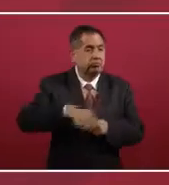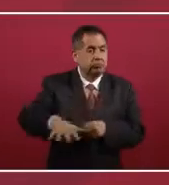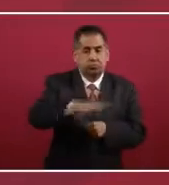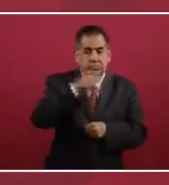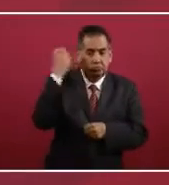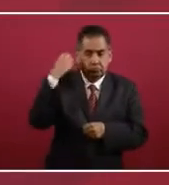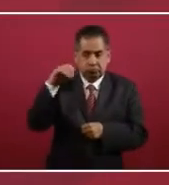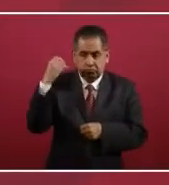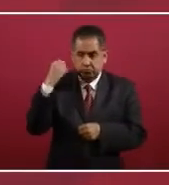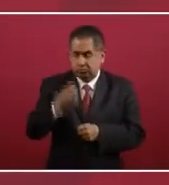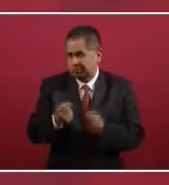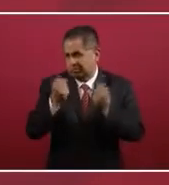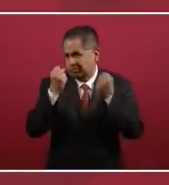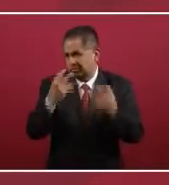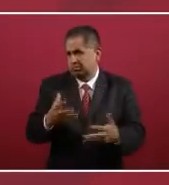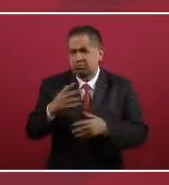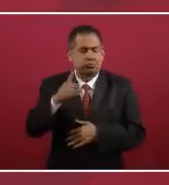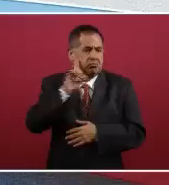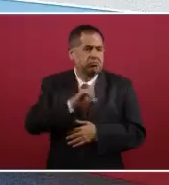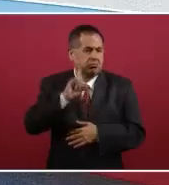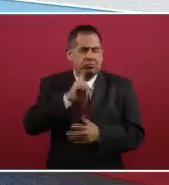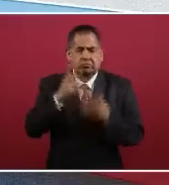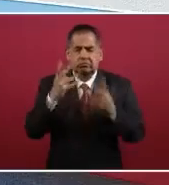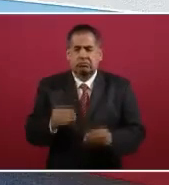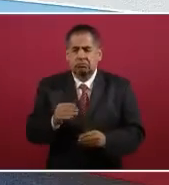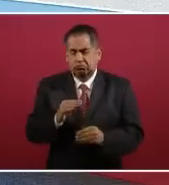también están participando las mujeres.